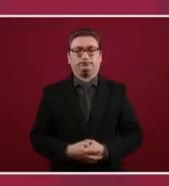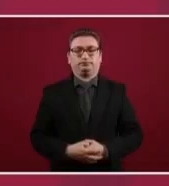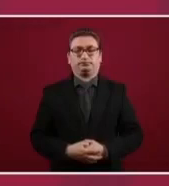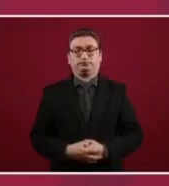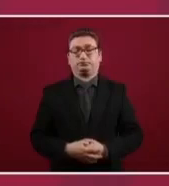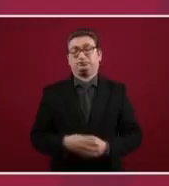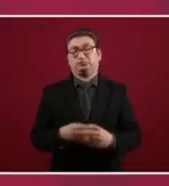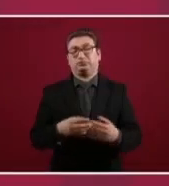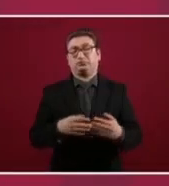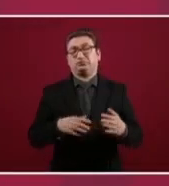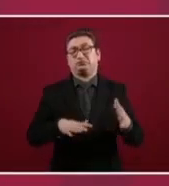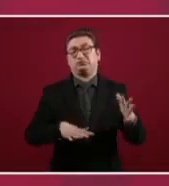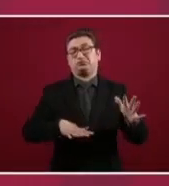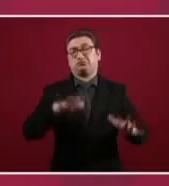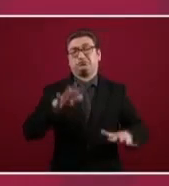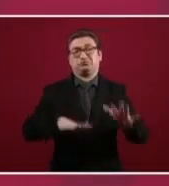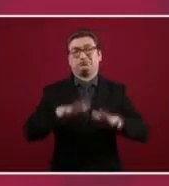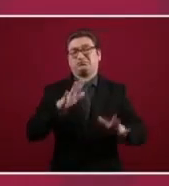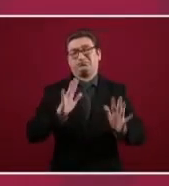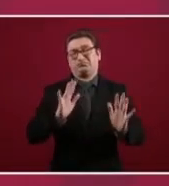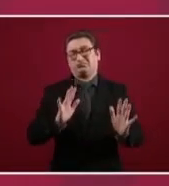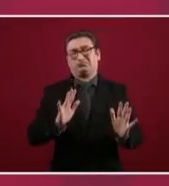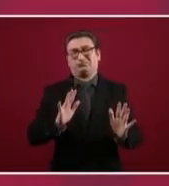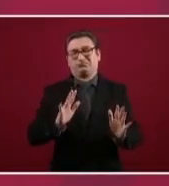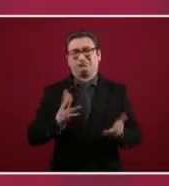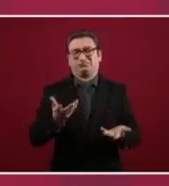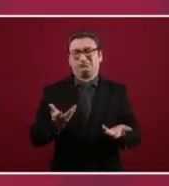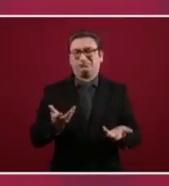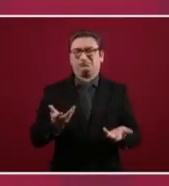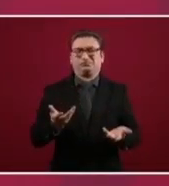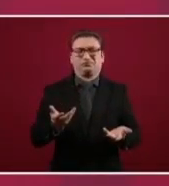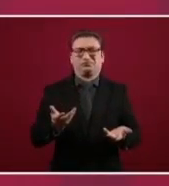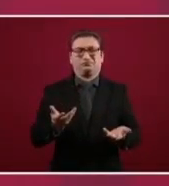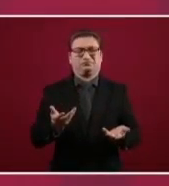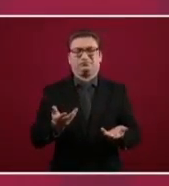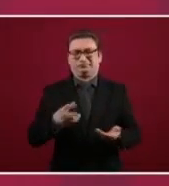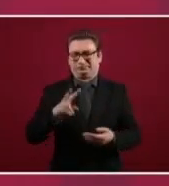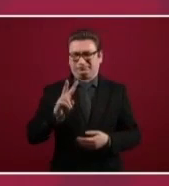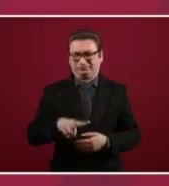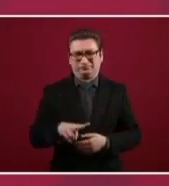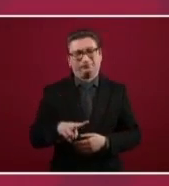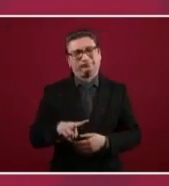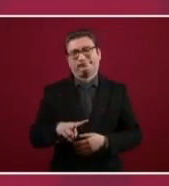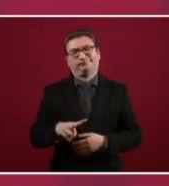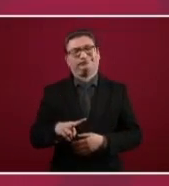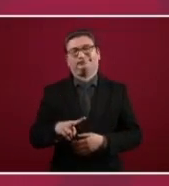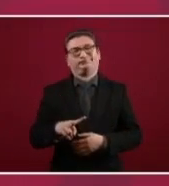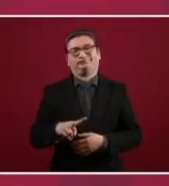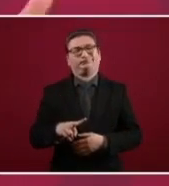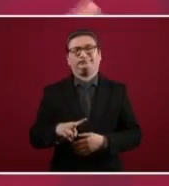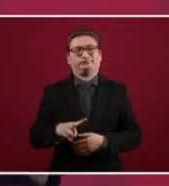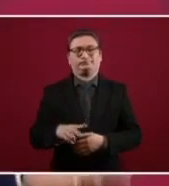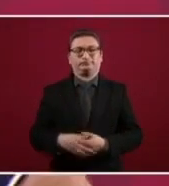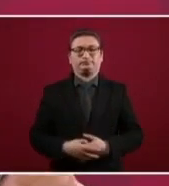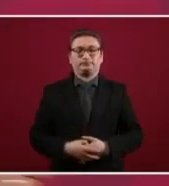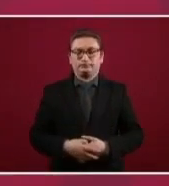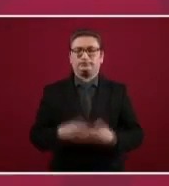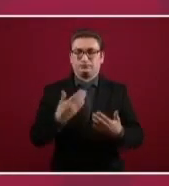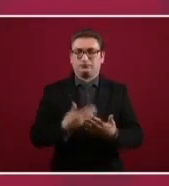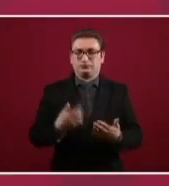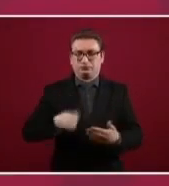muchas veces no era cierto ahora lo estamos